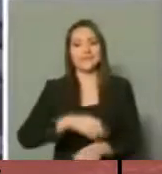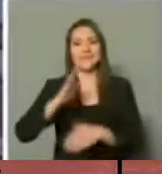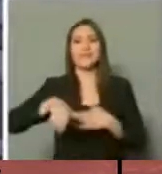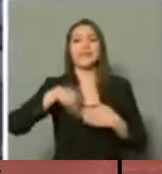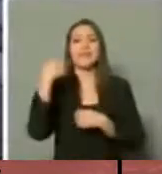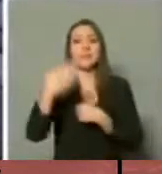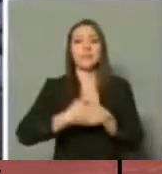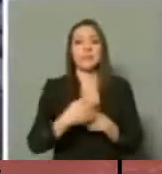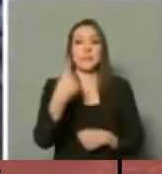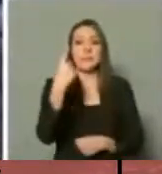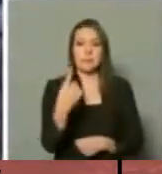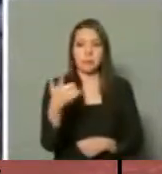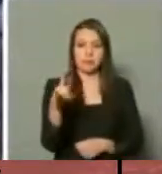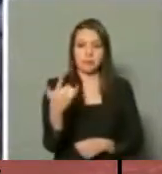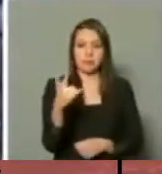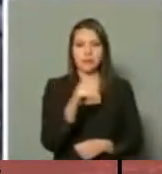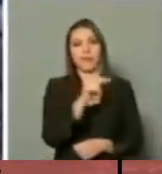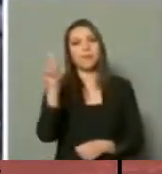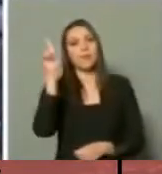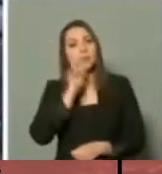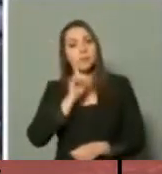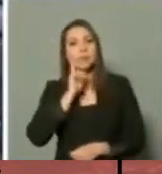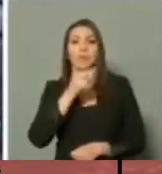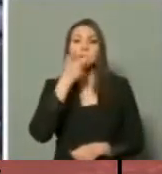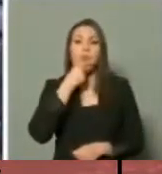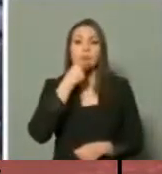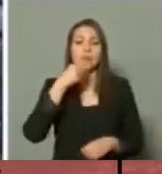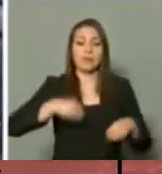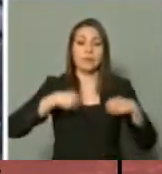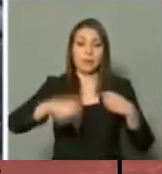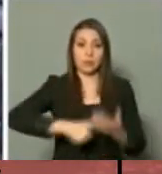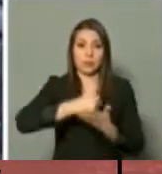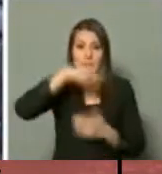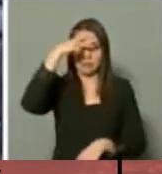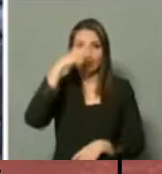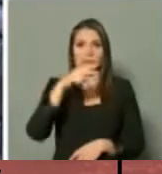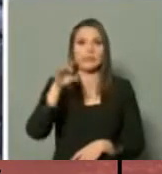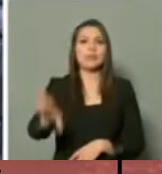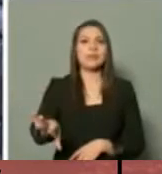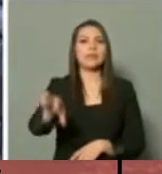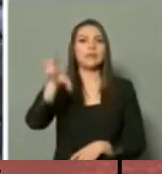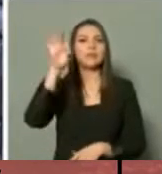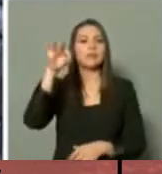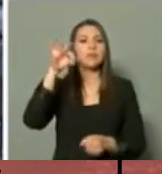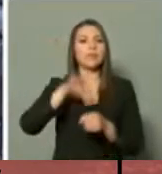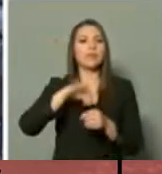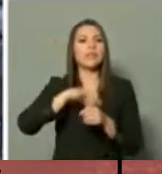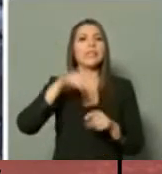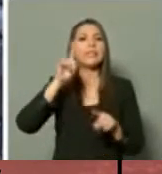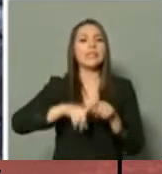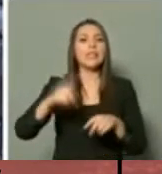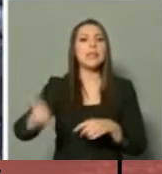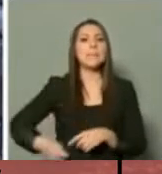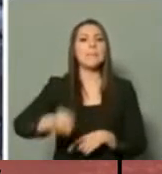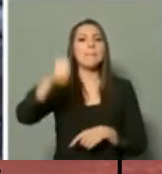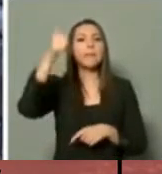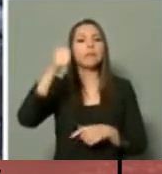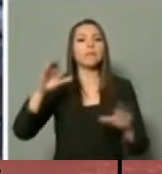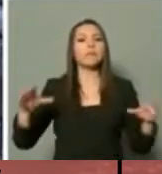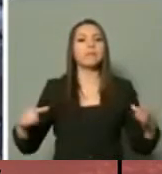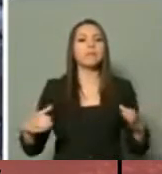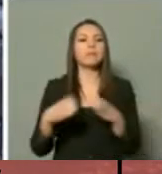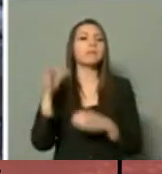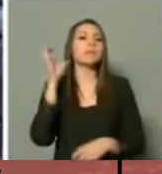próximo 1 de julio, las y los habitantes de la ciudad elegiremos a quienes integrarán el primer Congreso de la Ciudad de México. Para contar